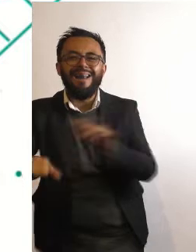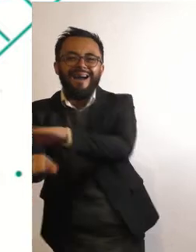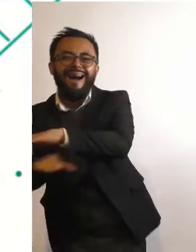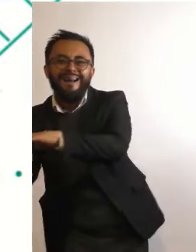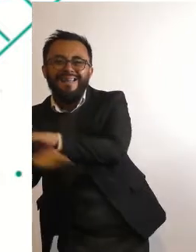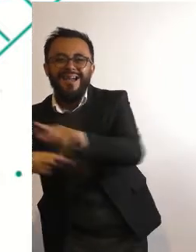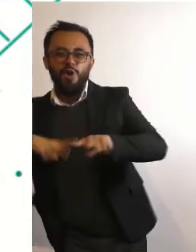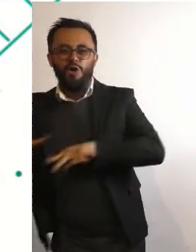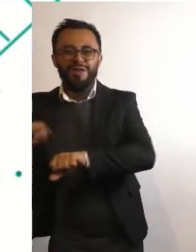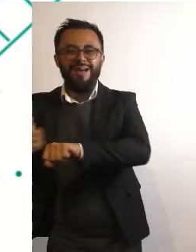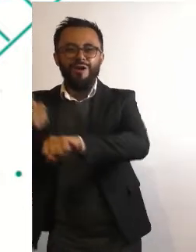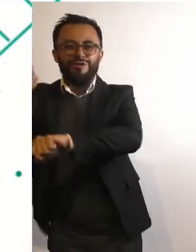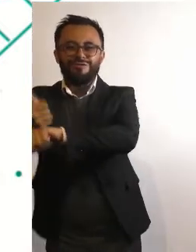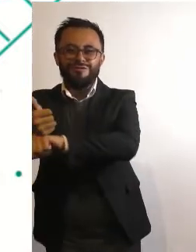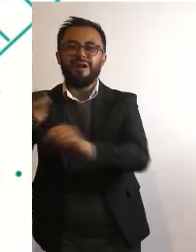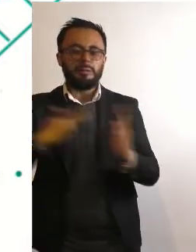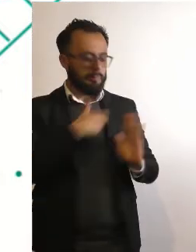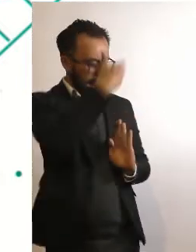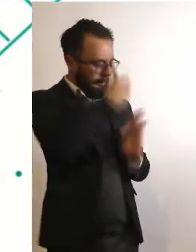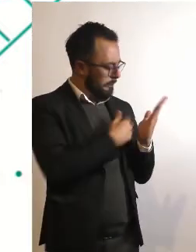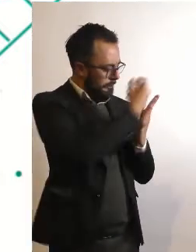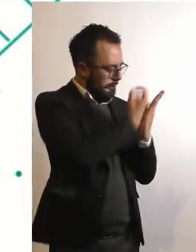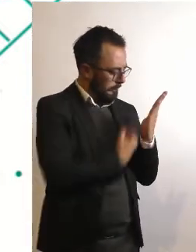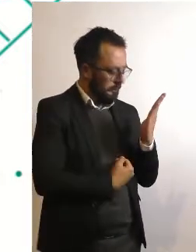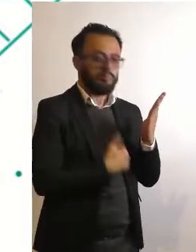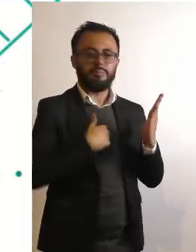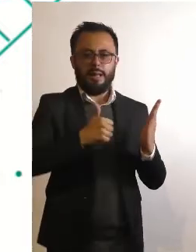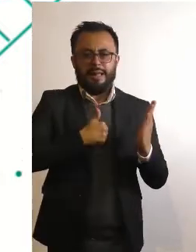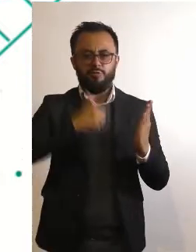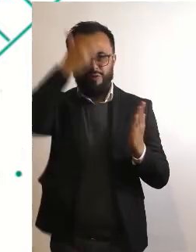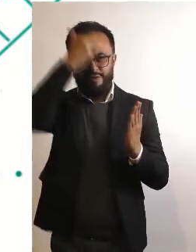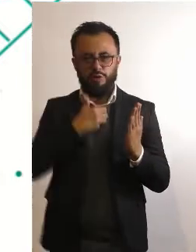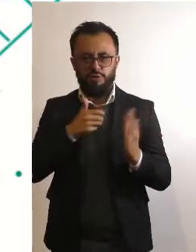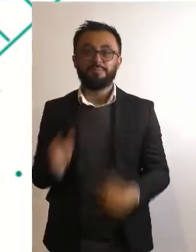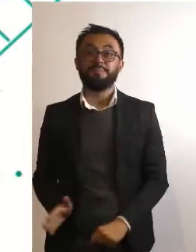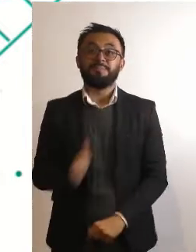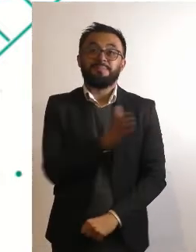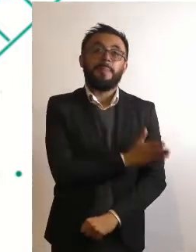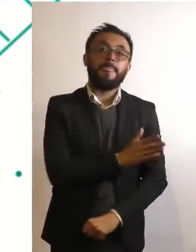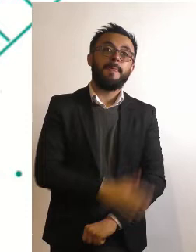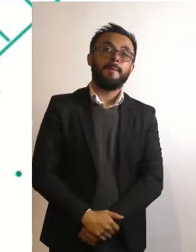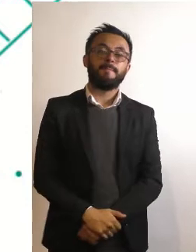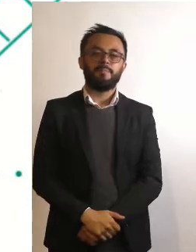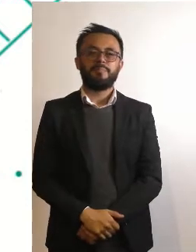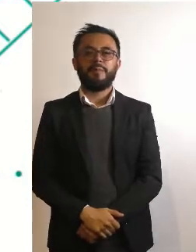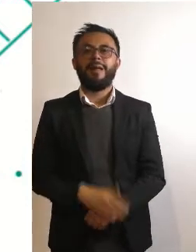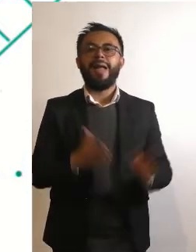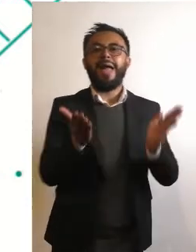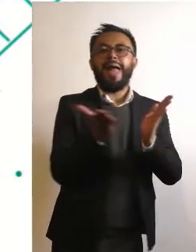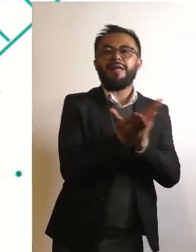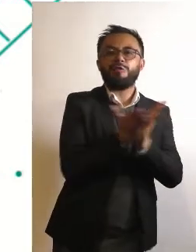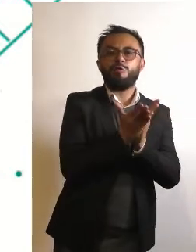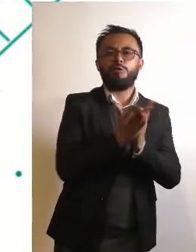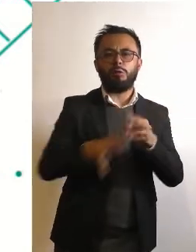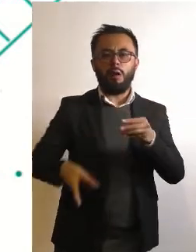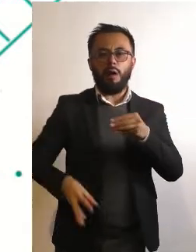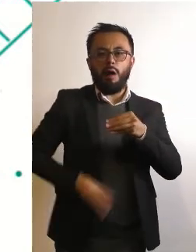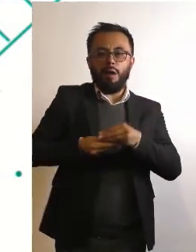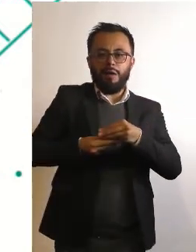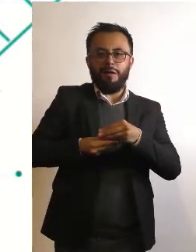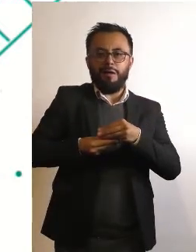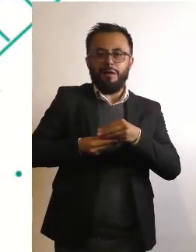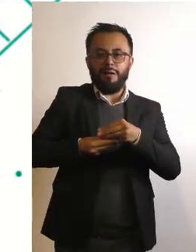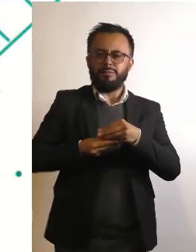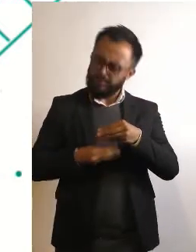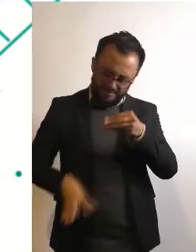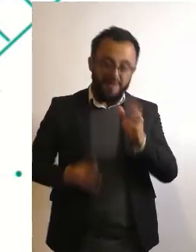En sistemas de estudios complementarios, este es un tema que ha sido producto del trabajo de los decanos en